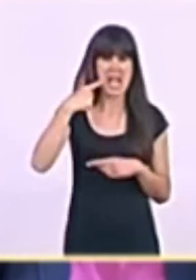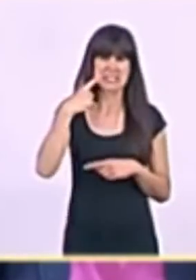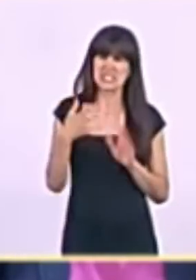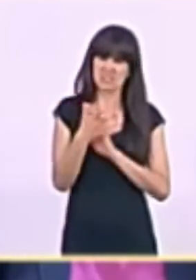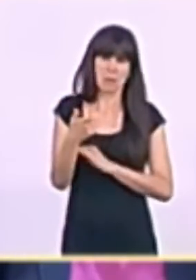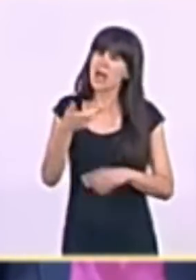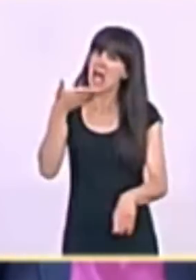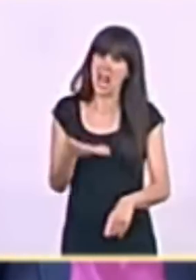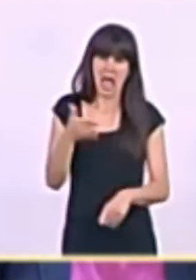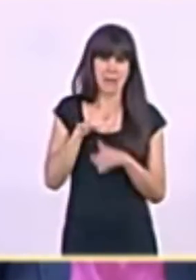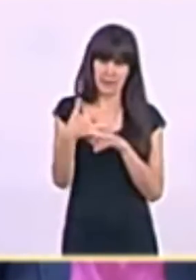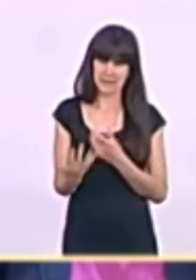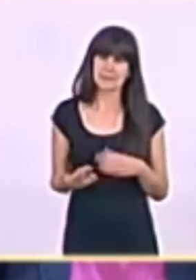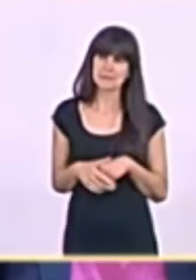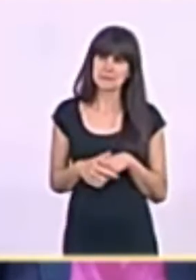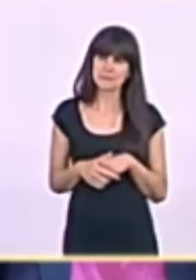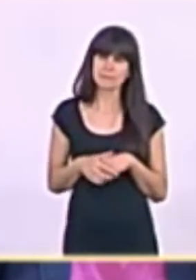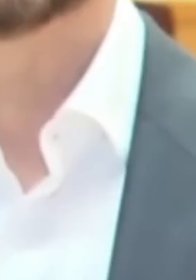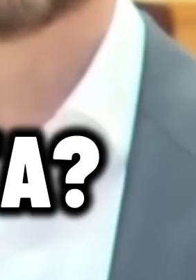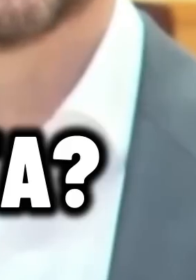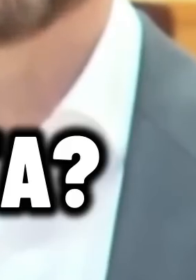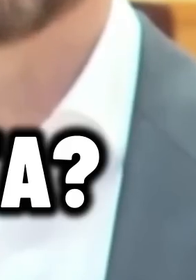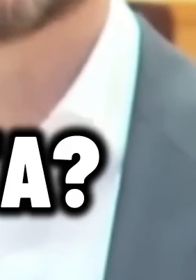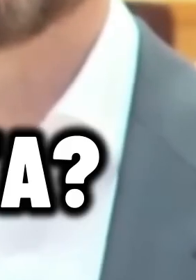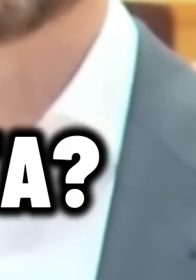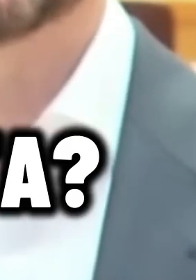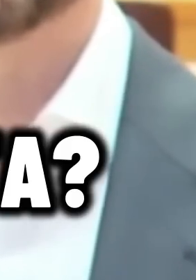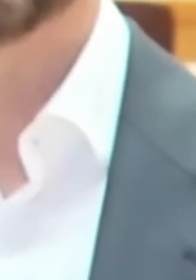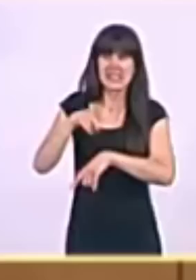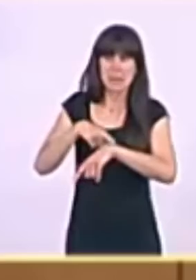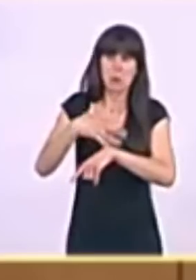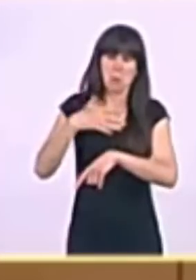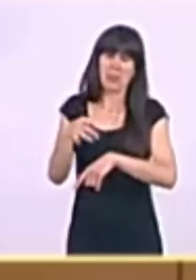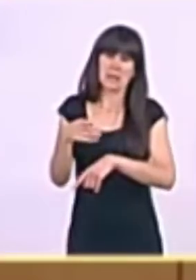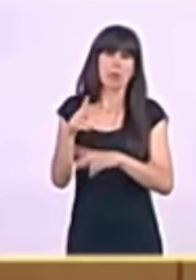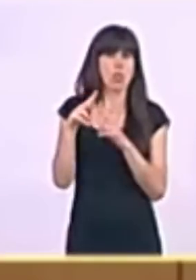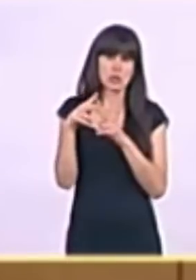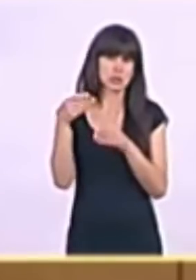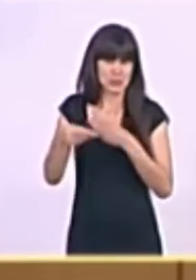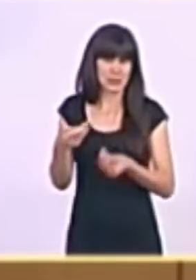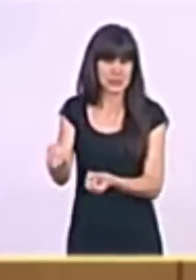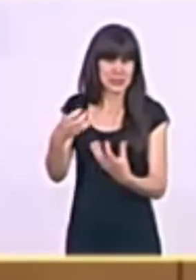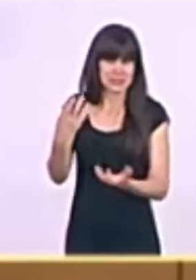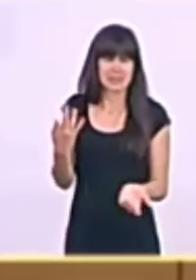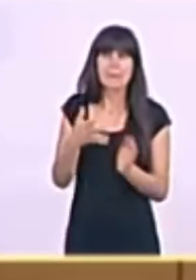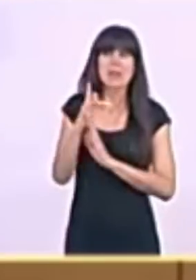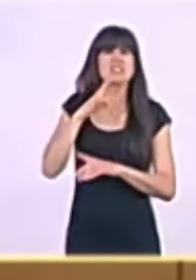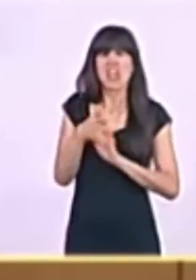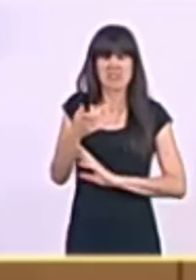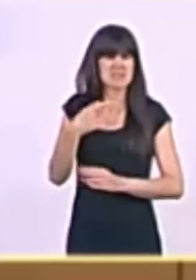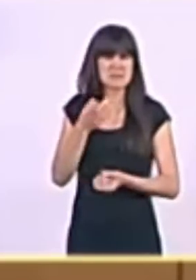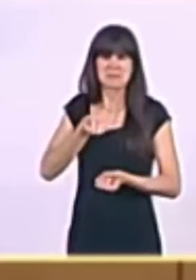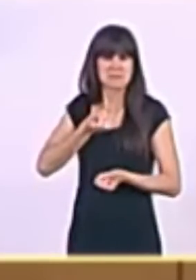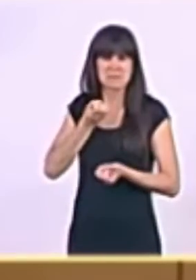hacen otra cosa, oposición nerviosa al señor Feijóo. Ya, ¿y cuál es la pregunta? Sánchez oposita ya cada día a